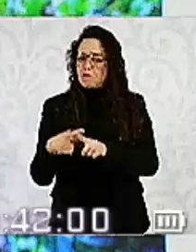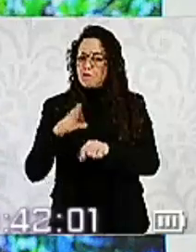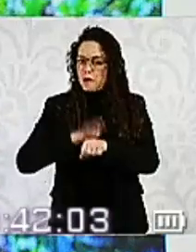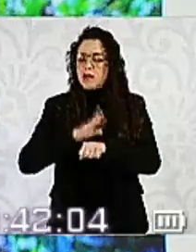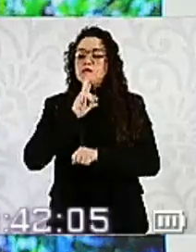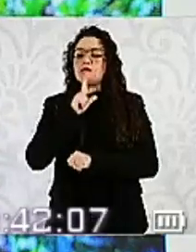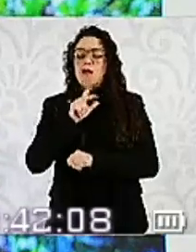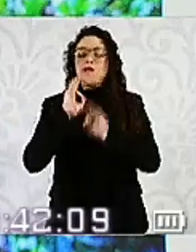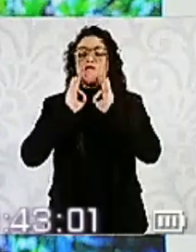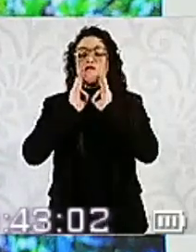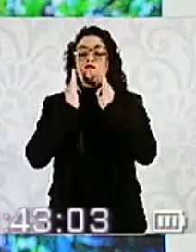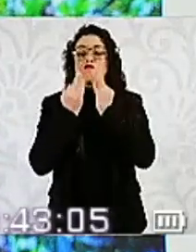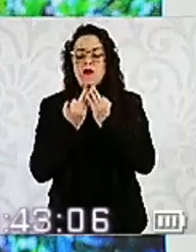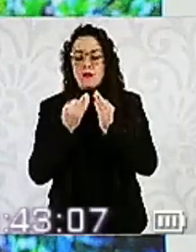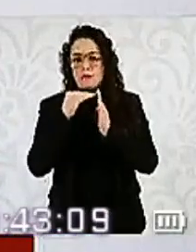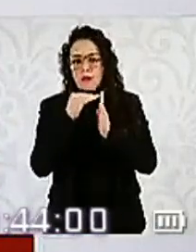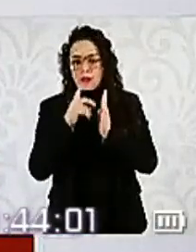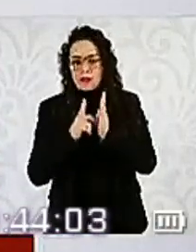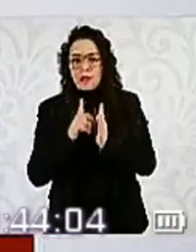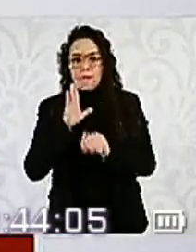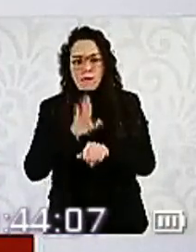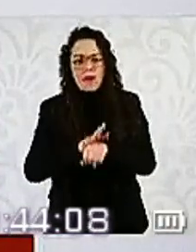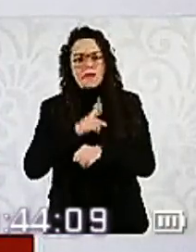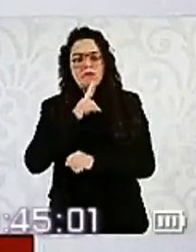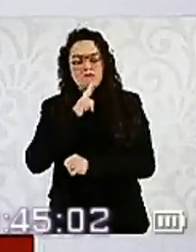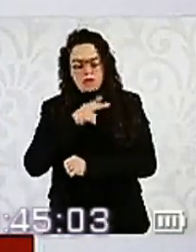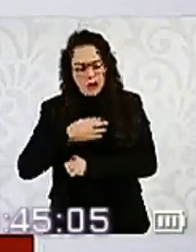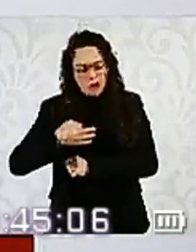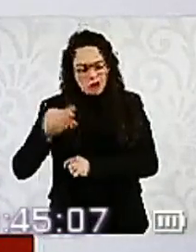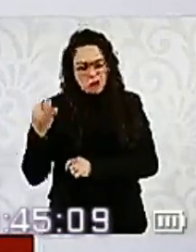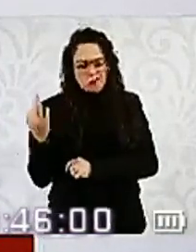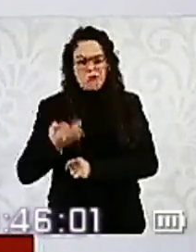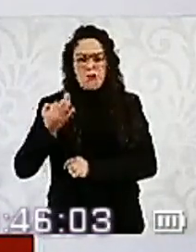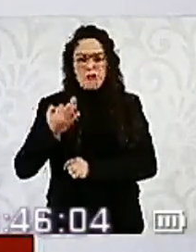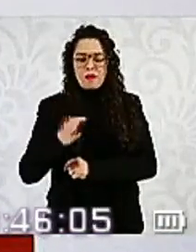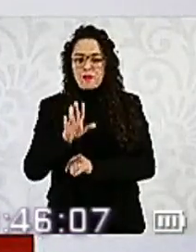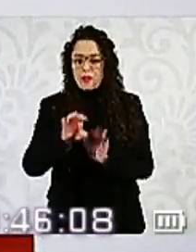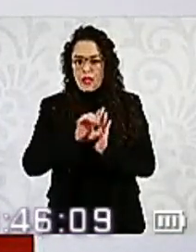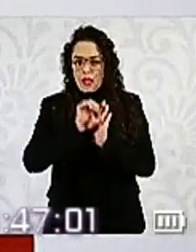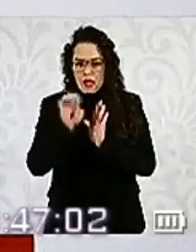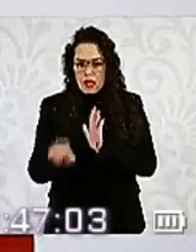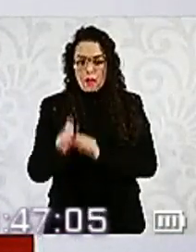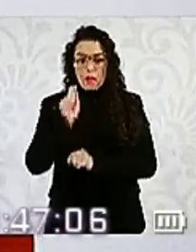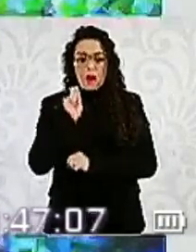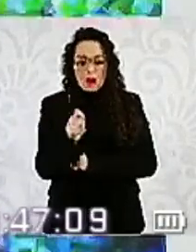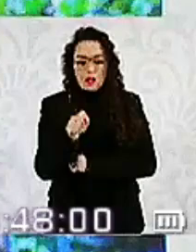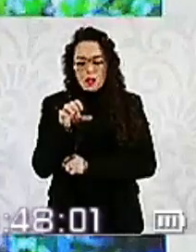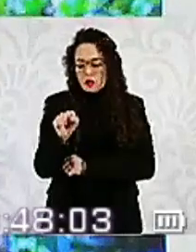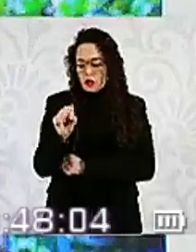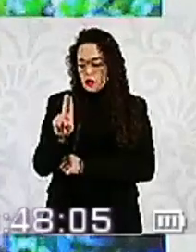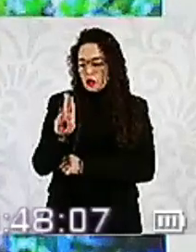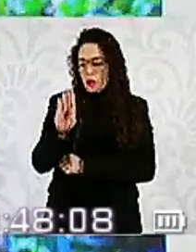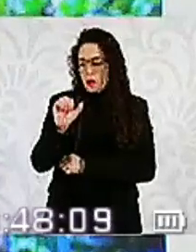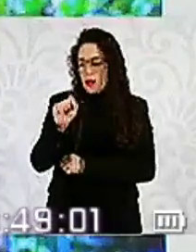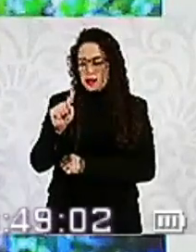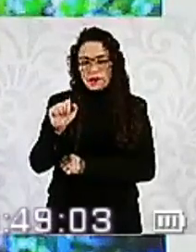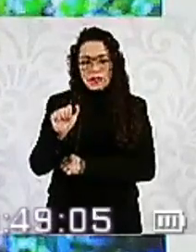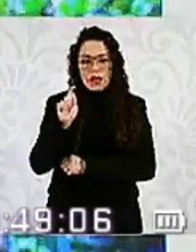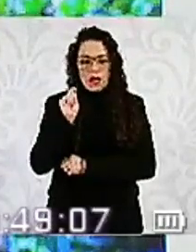Estos nuevos mecanismos son eficientes y más competitivos. Se están incorporando, por ejemplo, las subastas, es decir, que empiecen